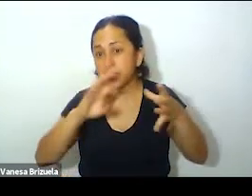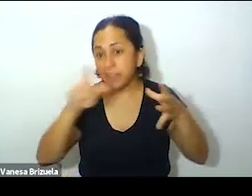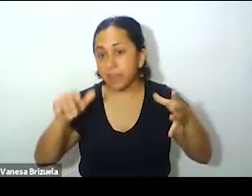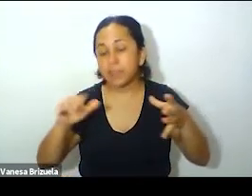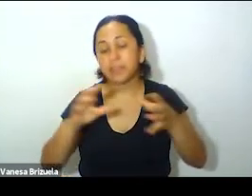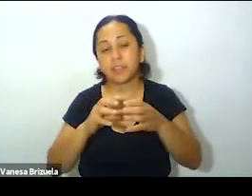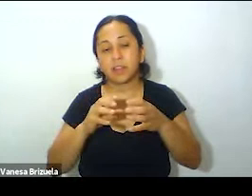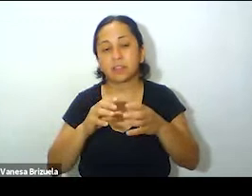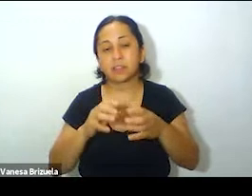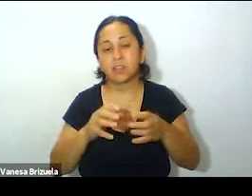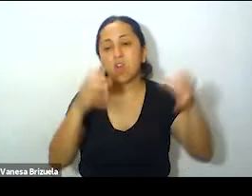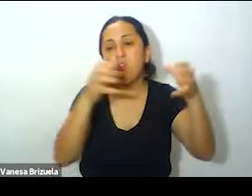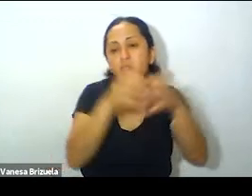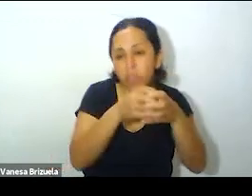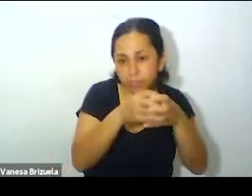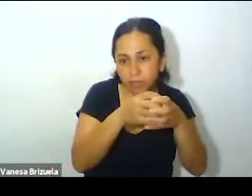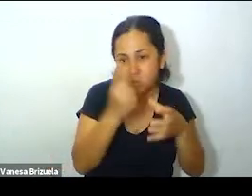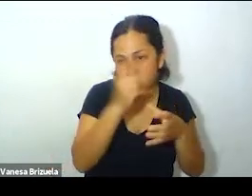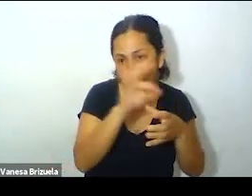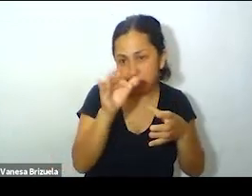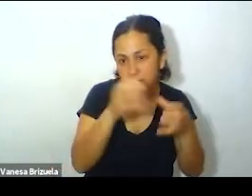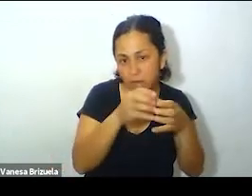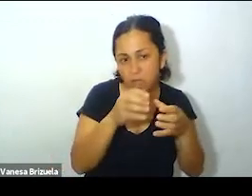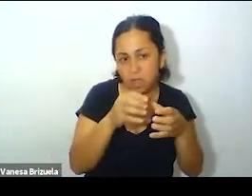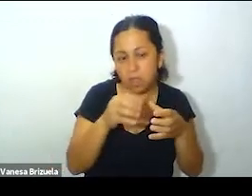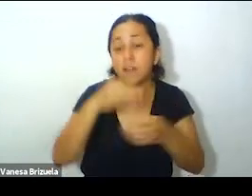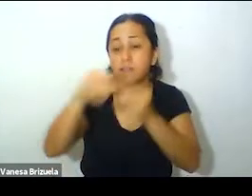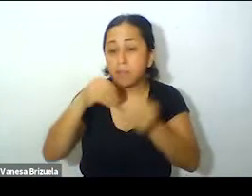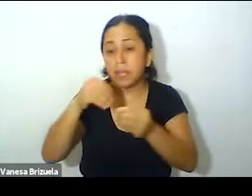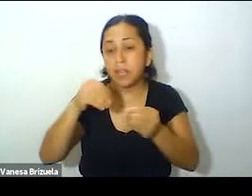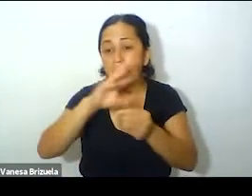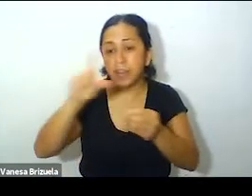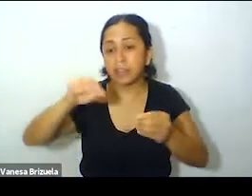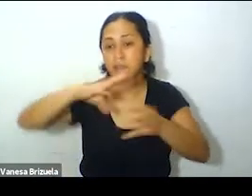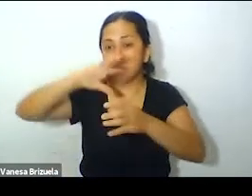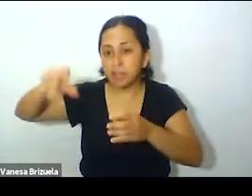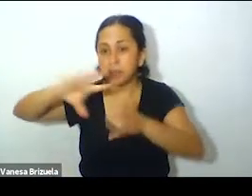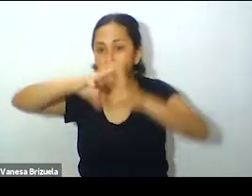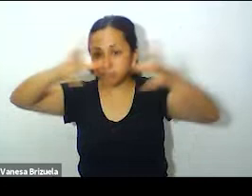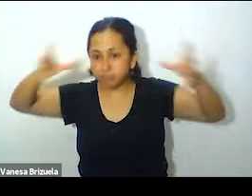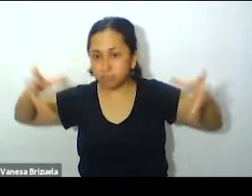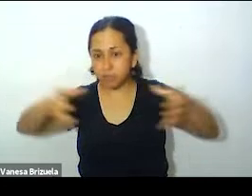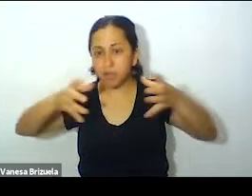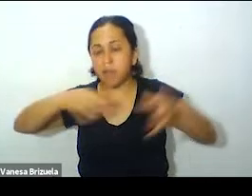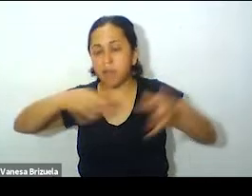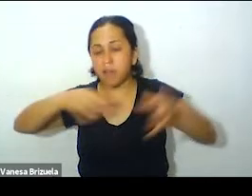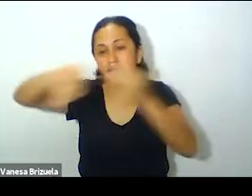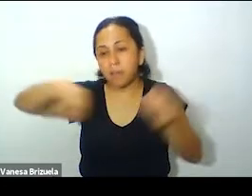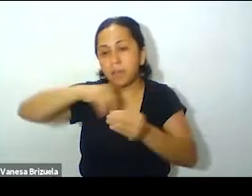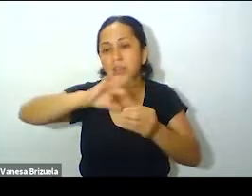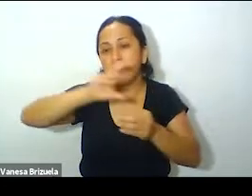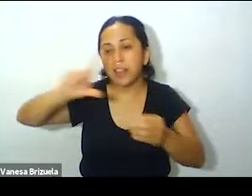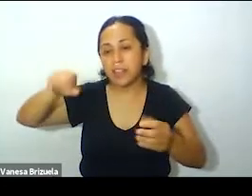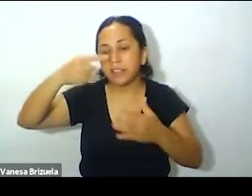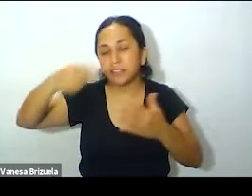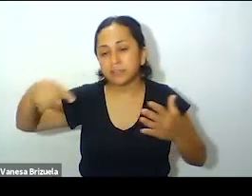grande. Hay familias de tipografías que tienen muchísimas variables, entonces son una